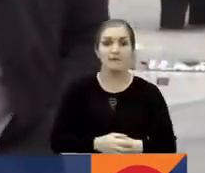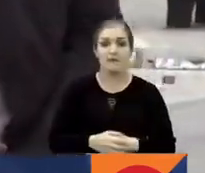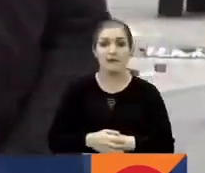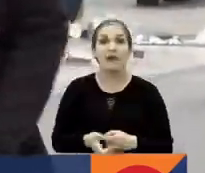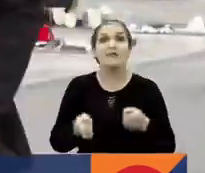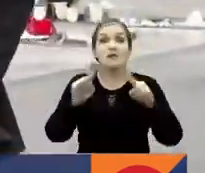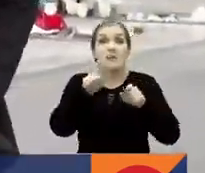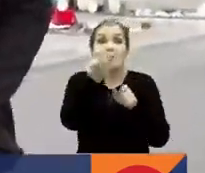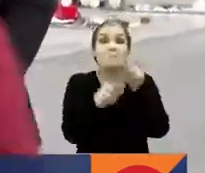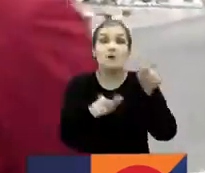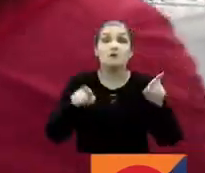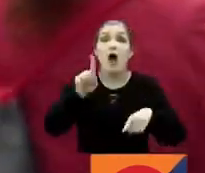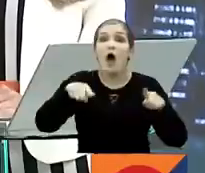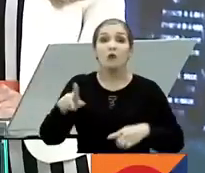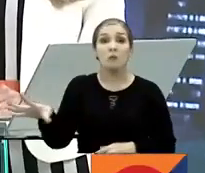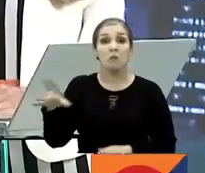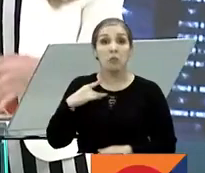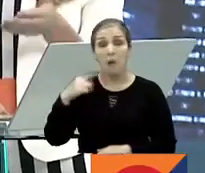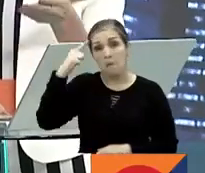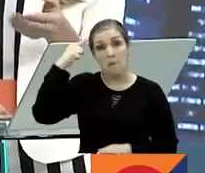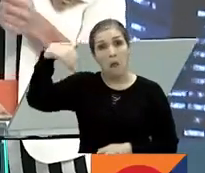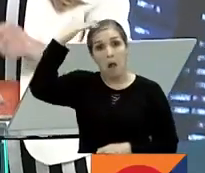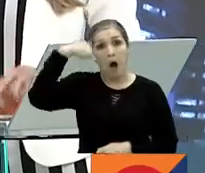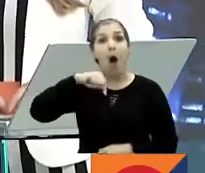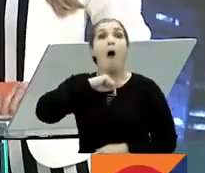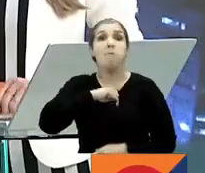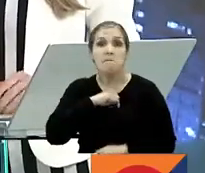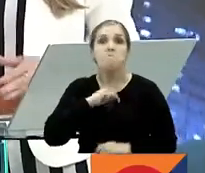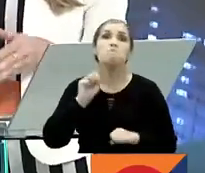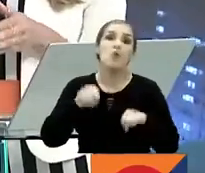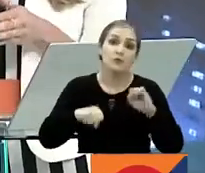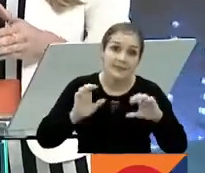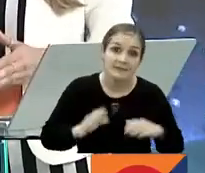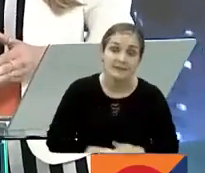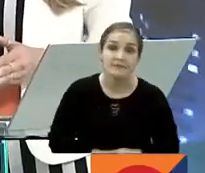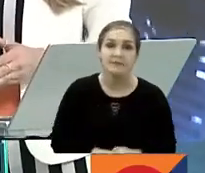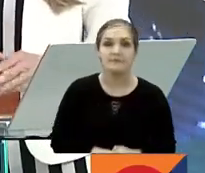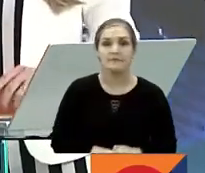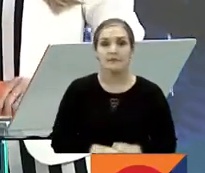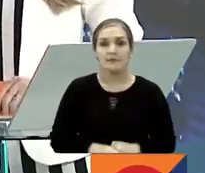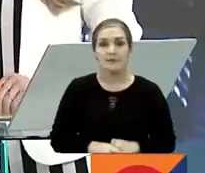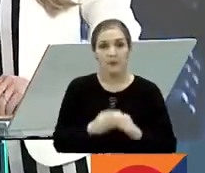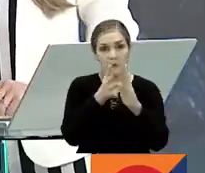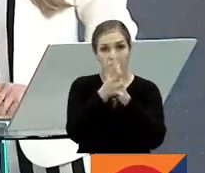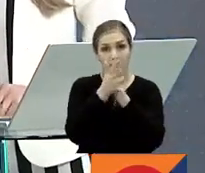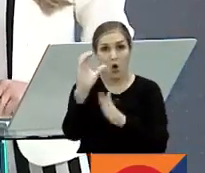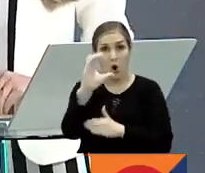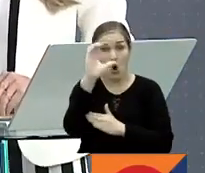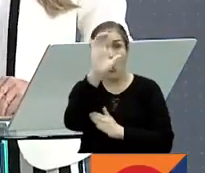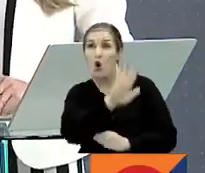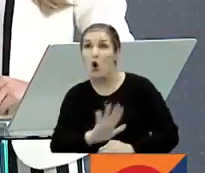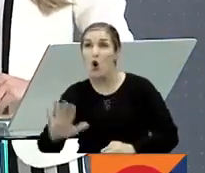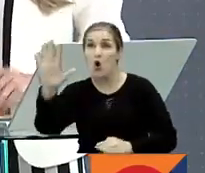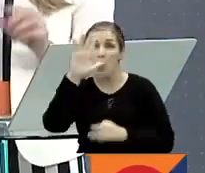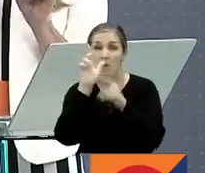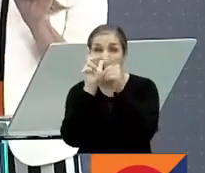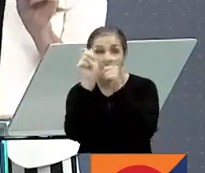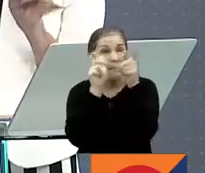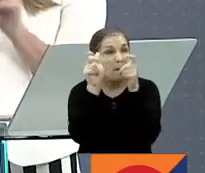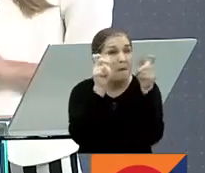personas asintomáticas. Y hoy Colombia llegó a las 25 millones de personas vacunadas contra el